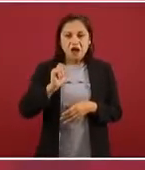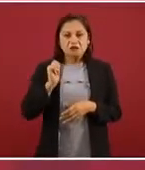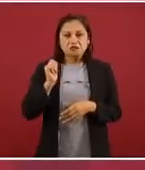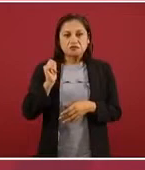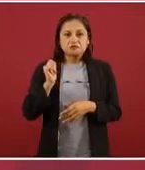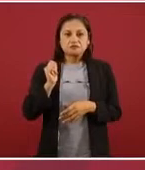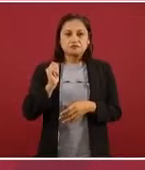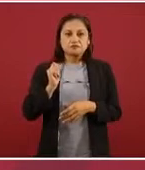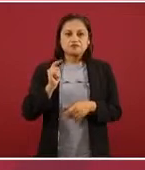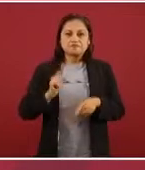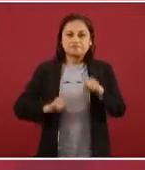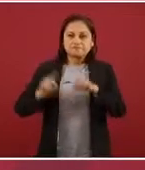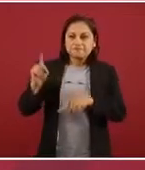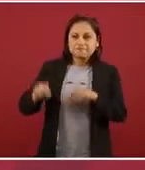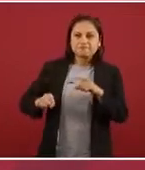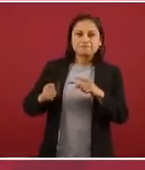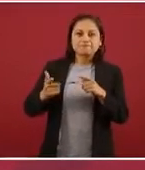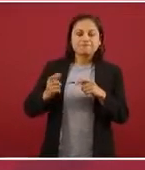puede ser,